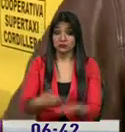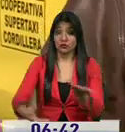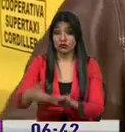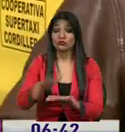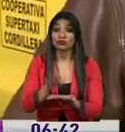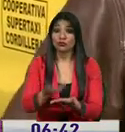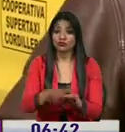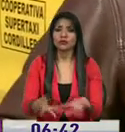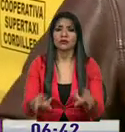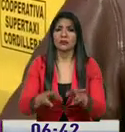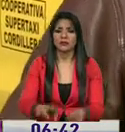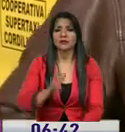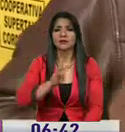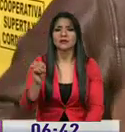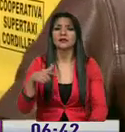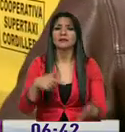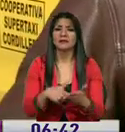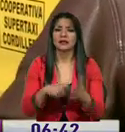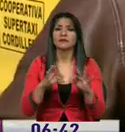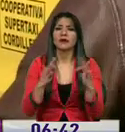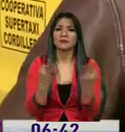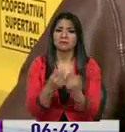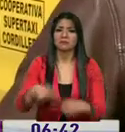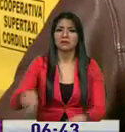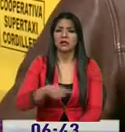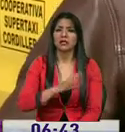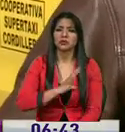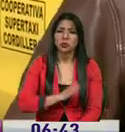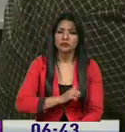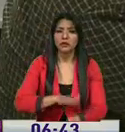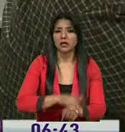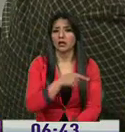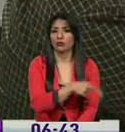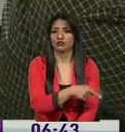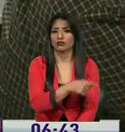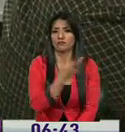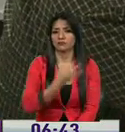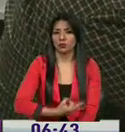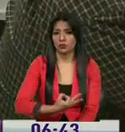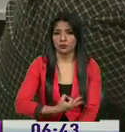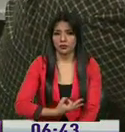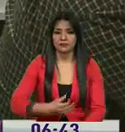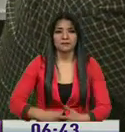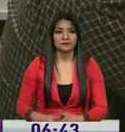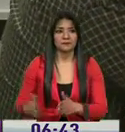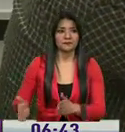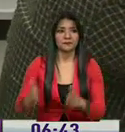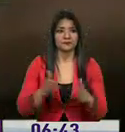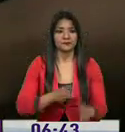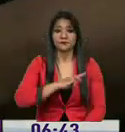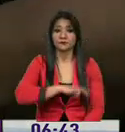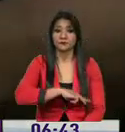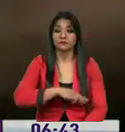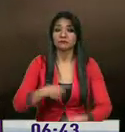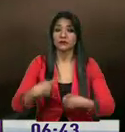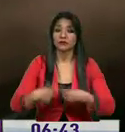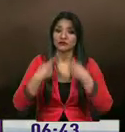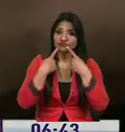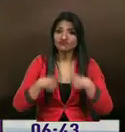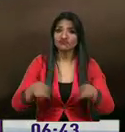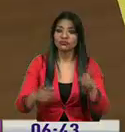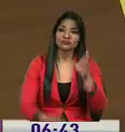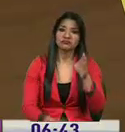sino de los más de 60.000 familias que están sufriendo las consecuencias. En este marco, por su parte, el municipio de Quito ha anunciado la creación